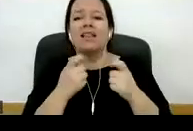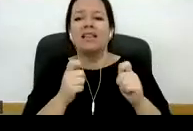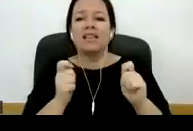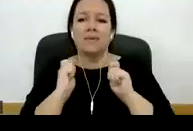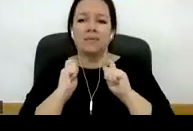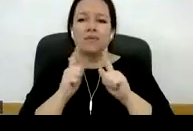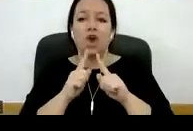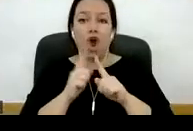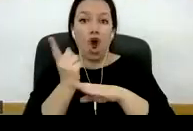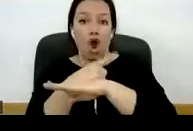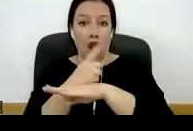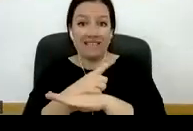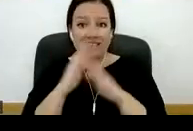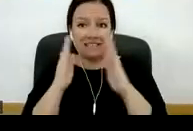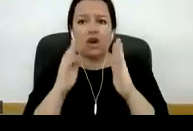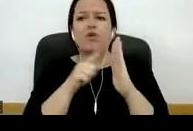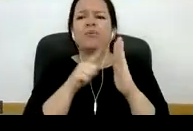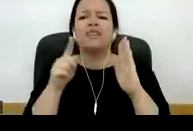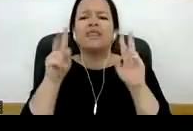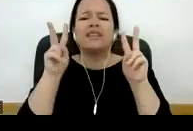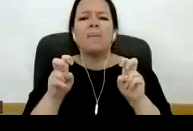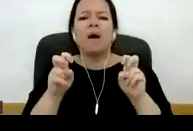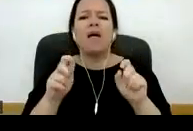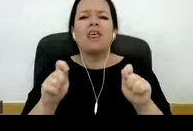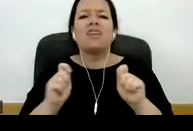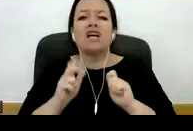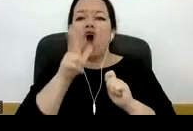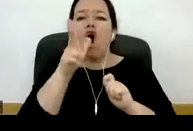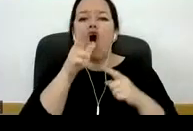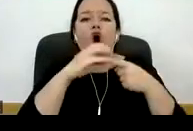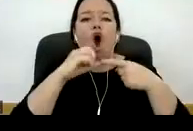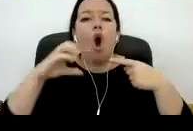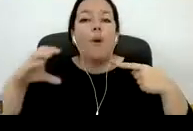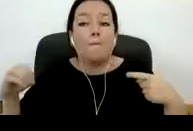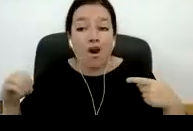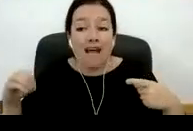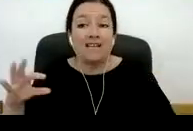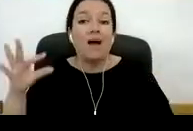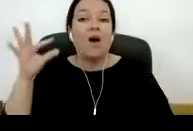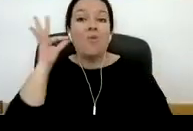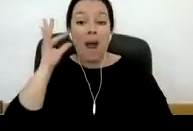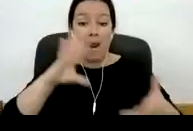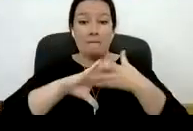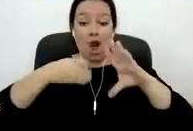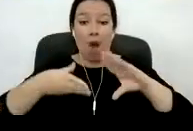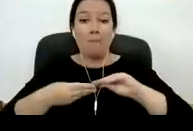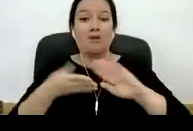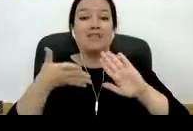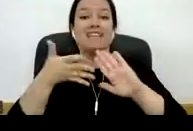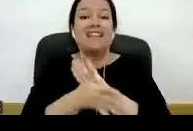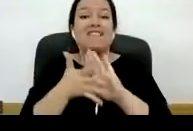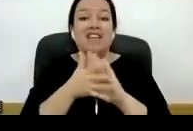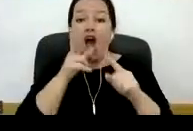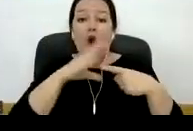estructura que supone el colesterol, la utiliza para producir hormonas. En la menopausia, una caída de estrógenos y de progesterona, que